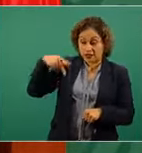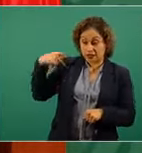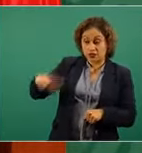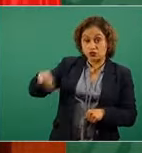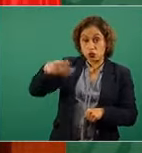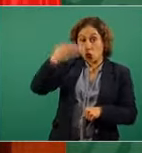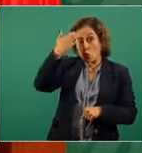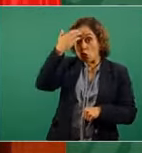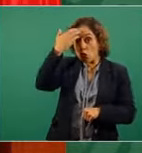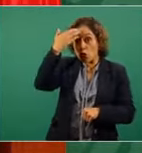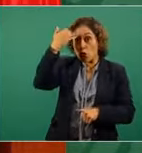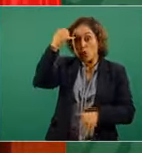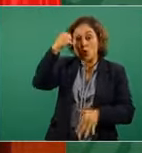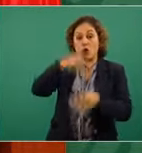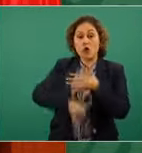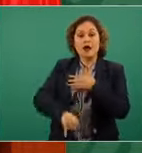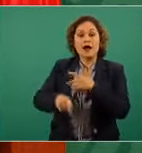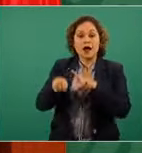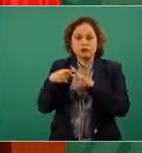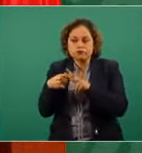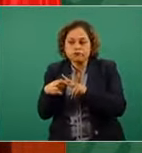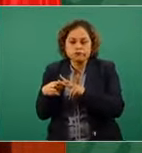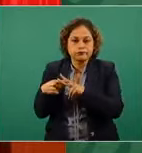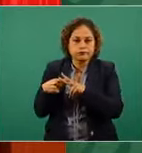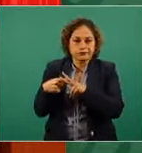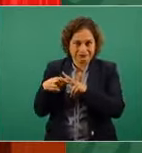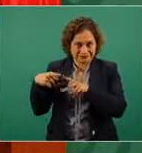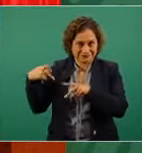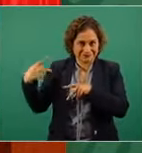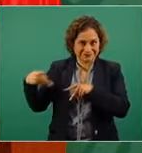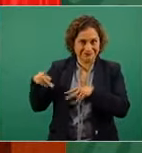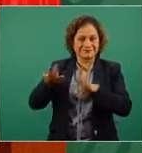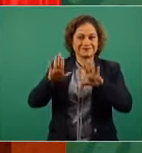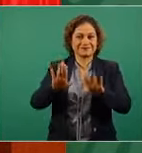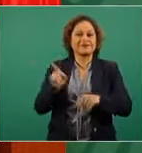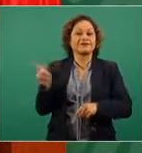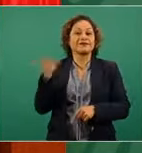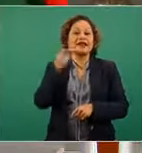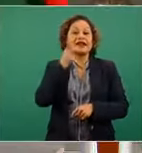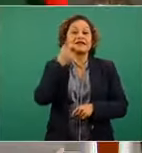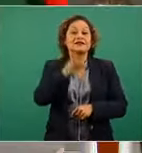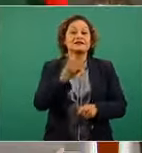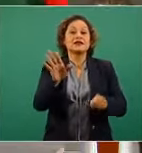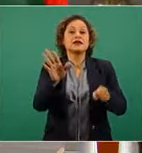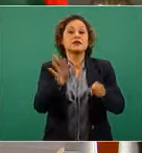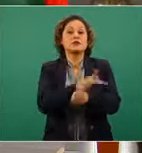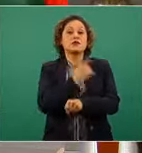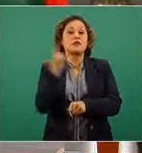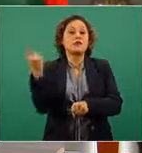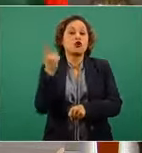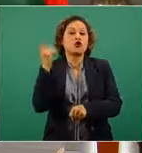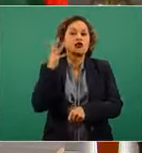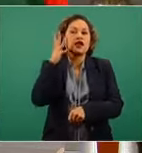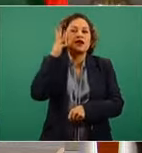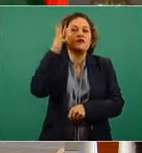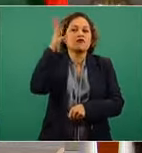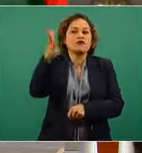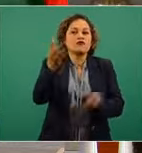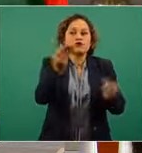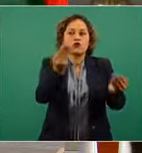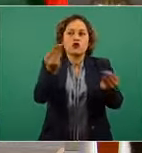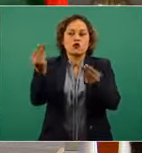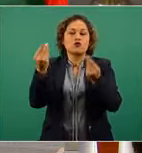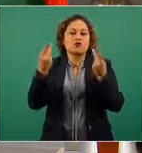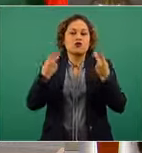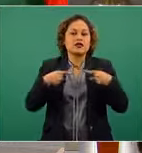Porque en años futuros algunos malos mexicanos identificados con las peores causas del